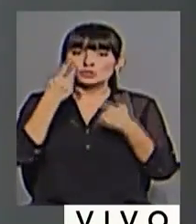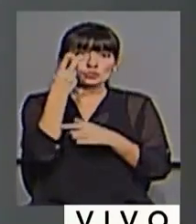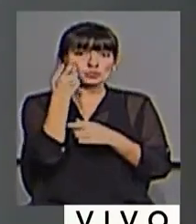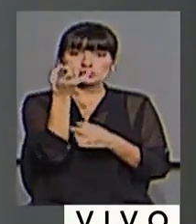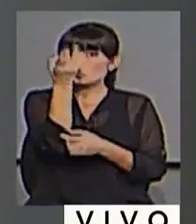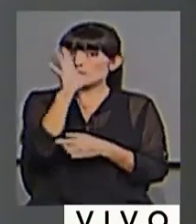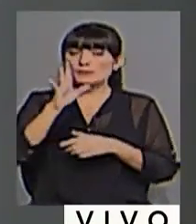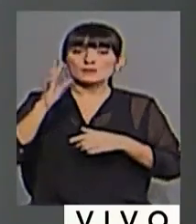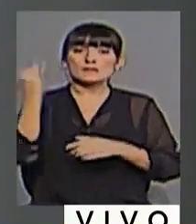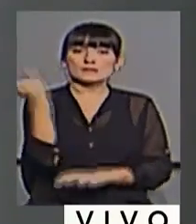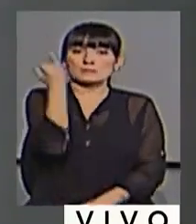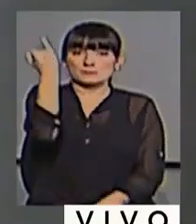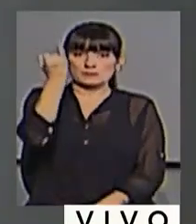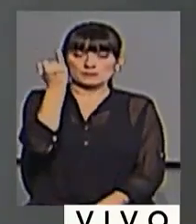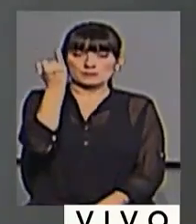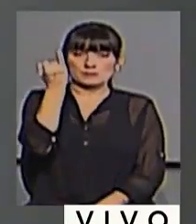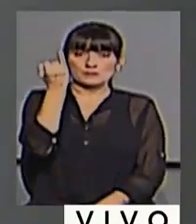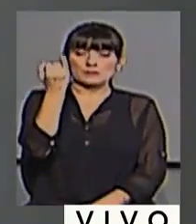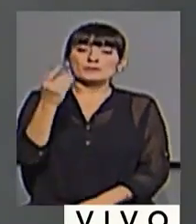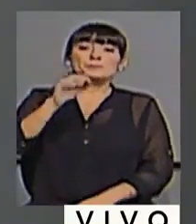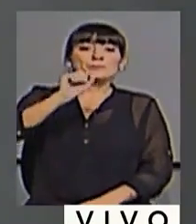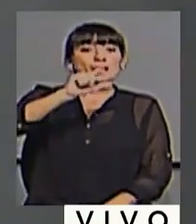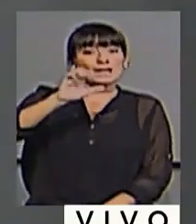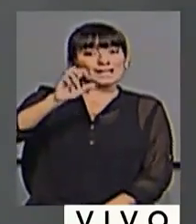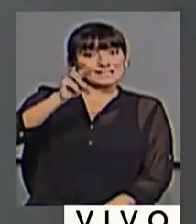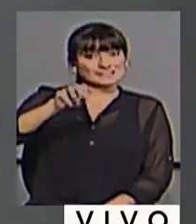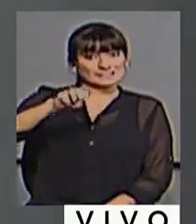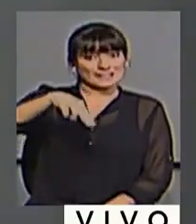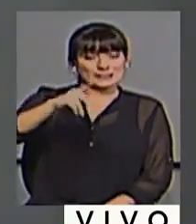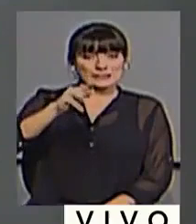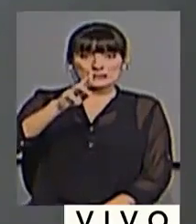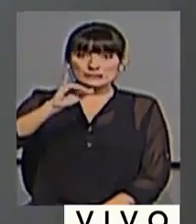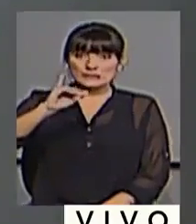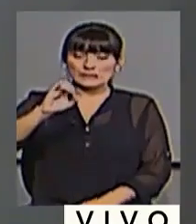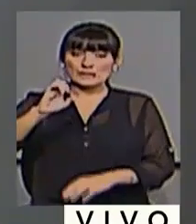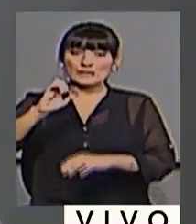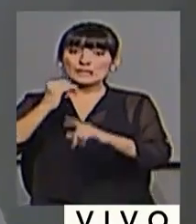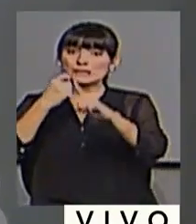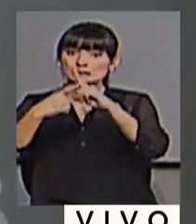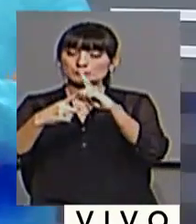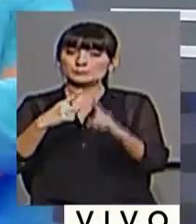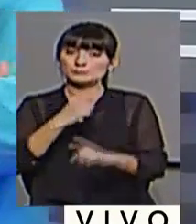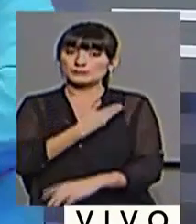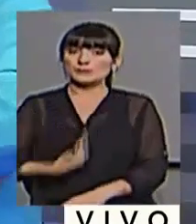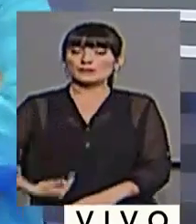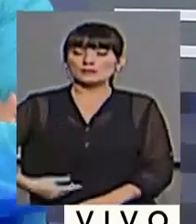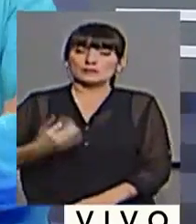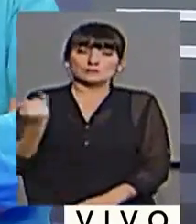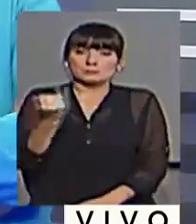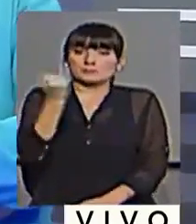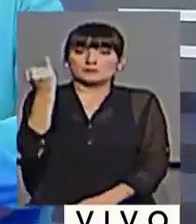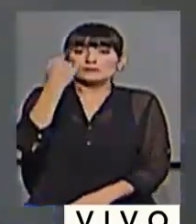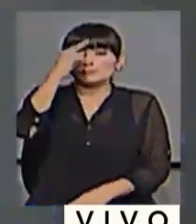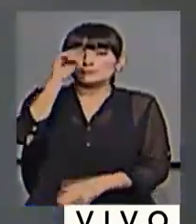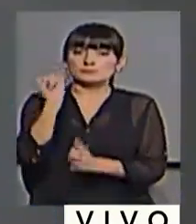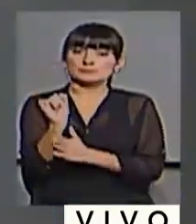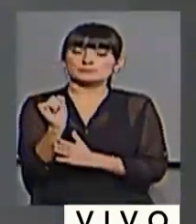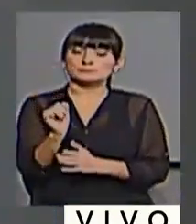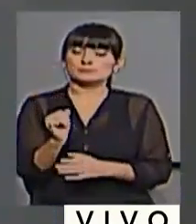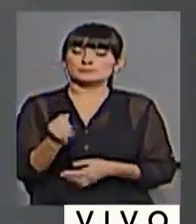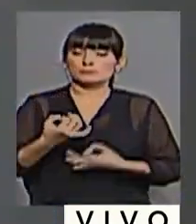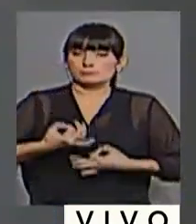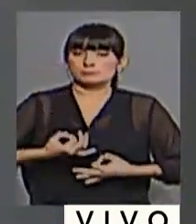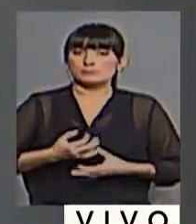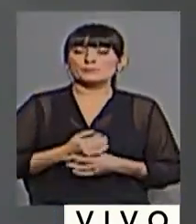sido independientes. Y Alessandre, todo el mundo sabía que era independiente, pero de la derecha era evidente. Por lo tanto, el